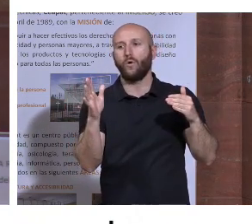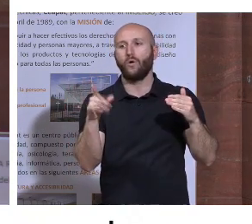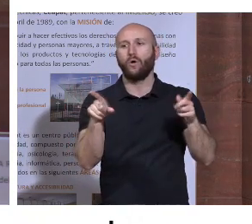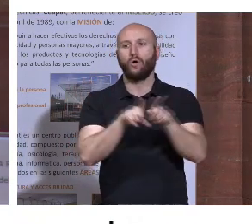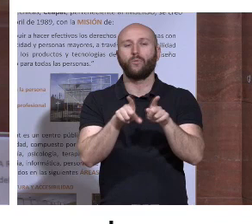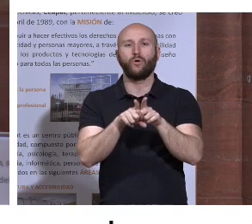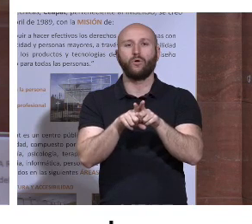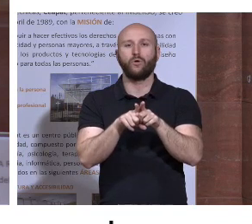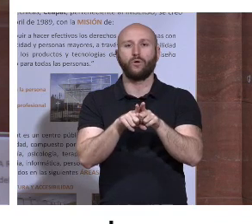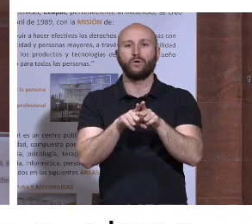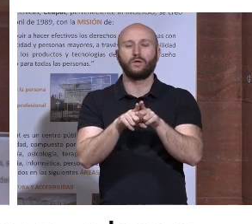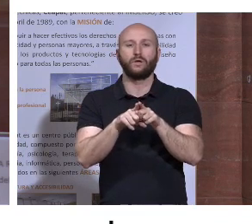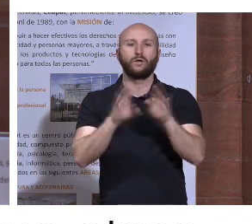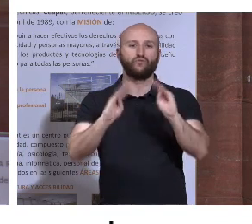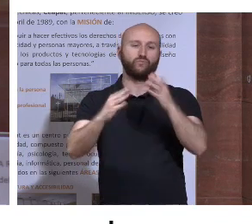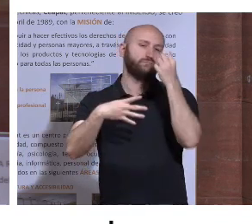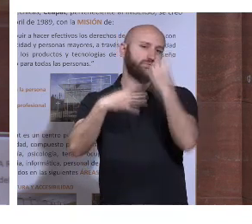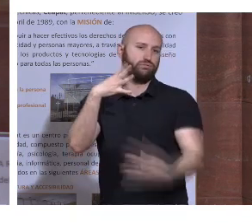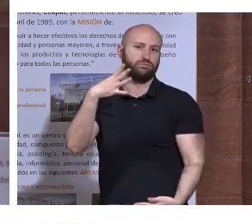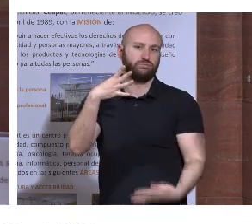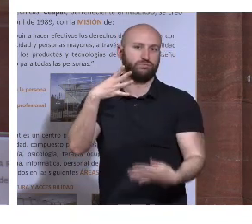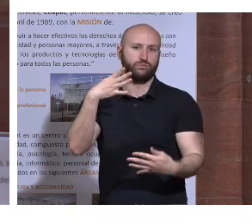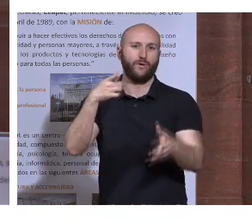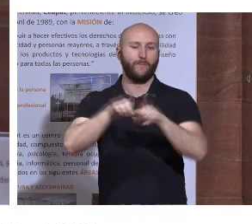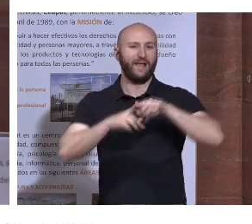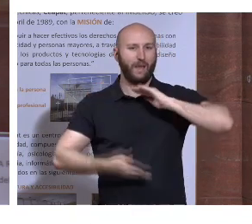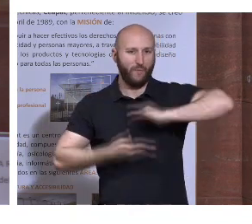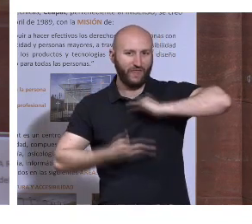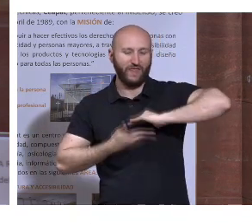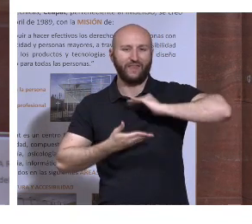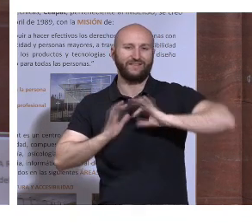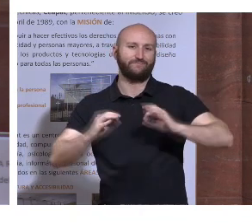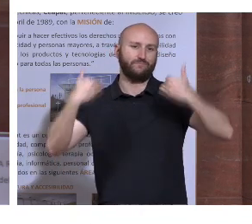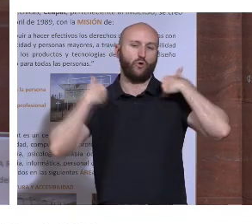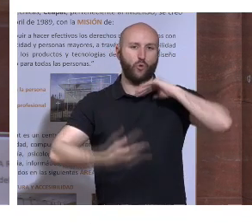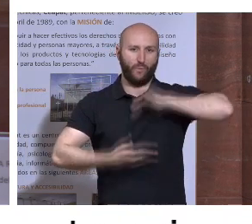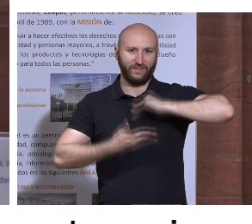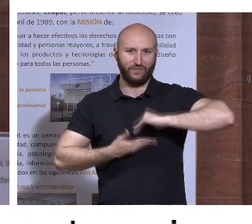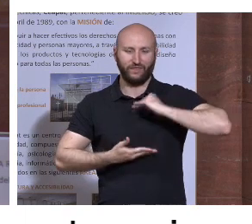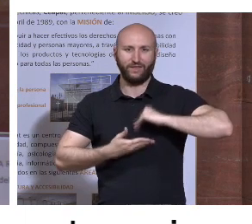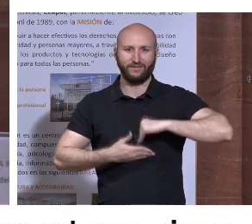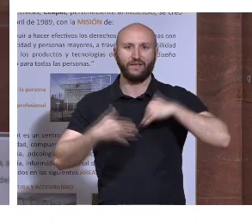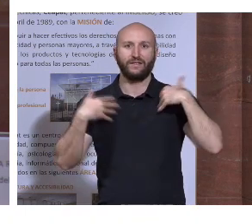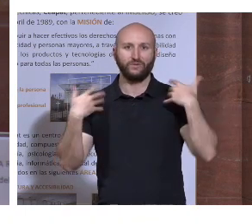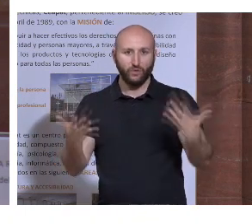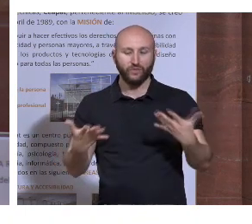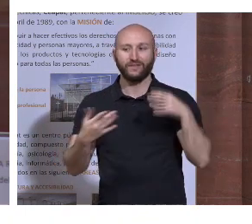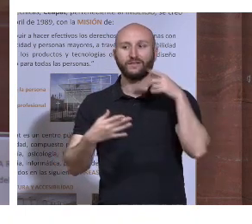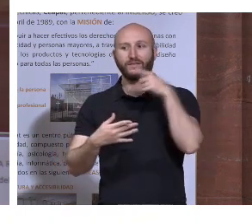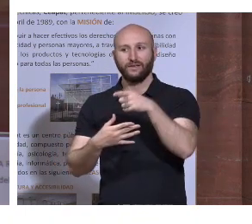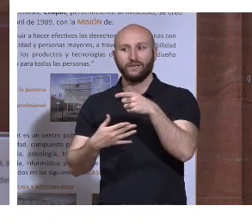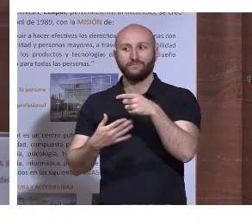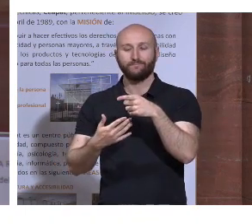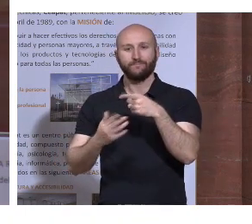dentro de un inventario, ¿no? de capacidades y competencias, ¿no? Entonces, eso